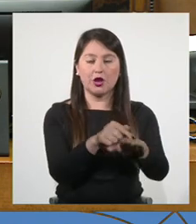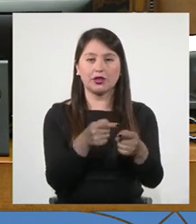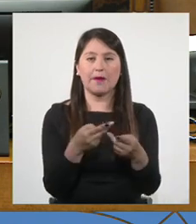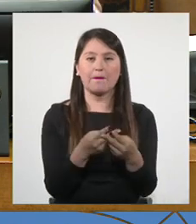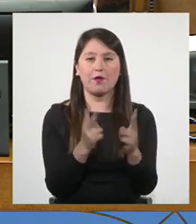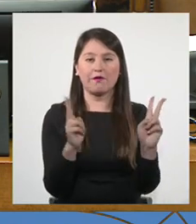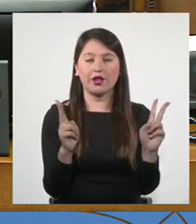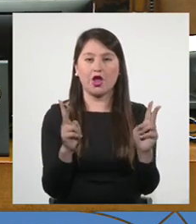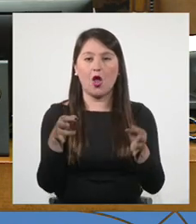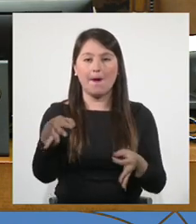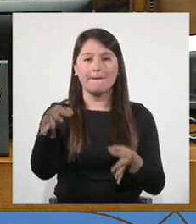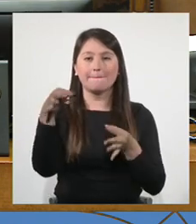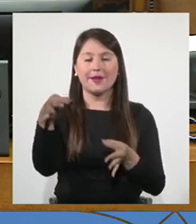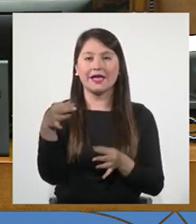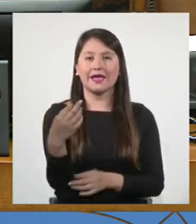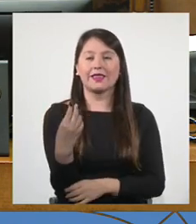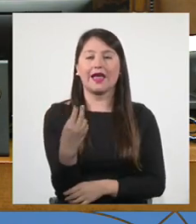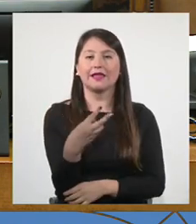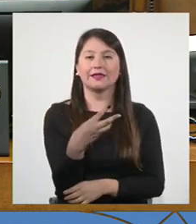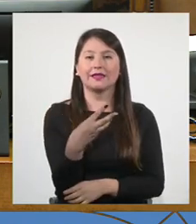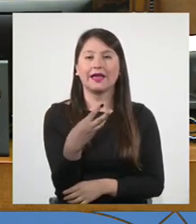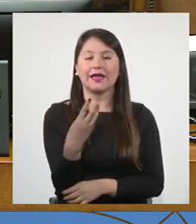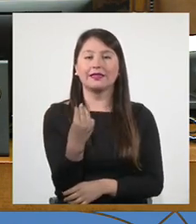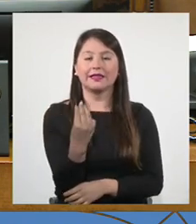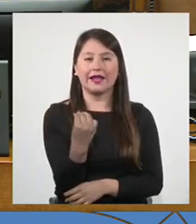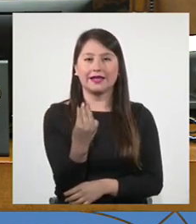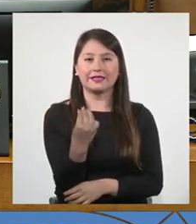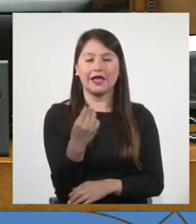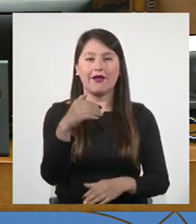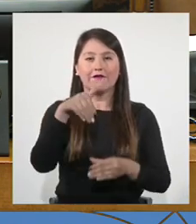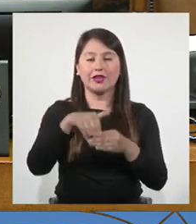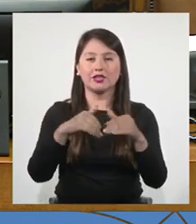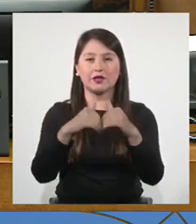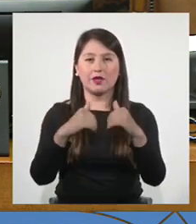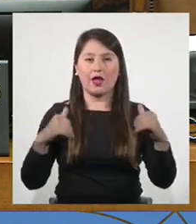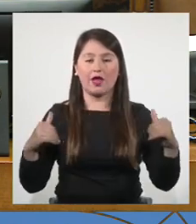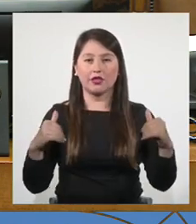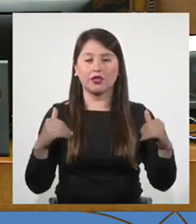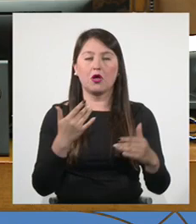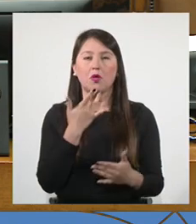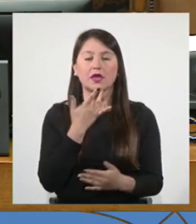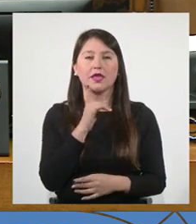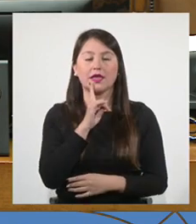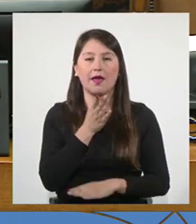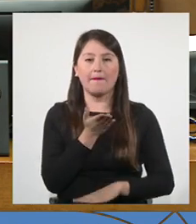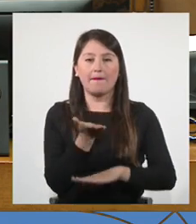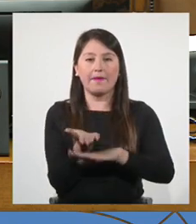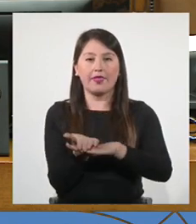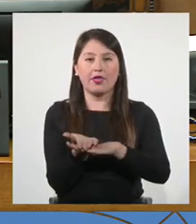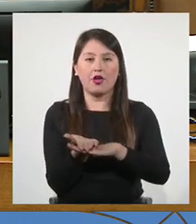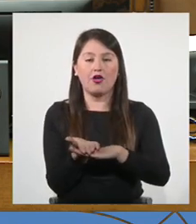página 13. Votación separada, solicitada por el senador señor Alejandro Guiller.